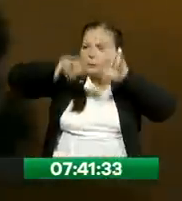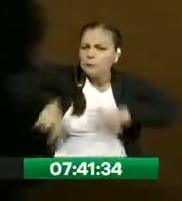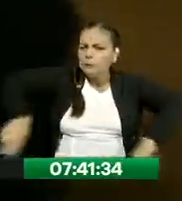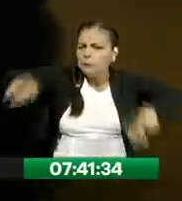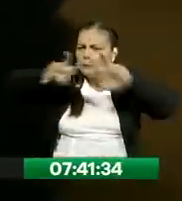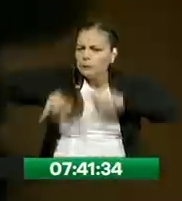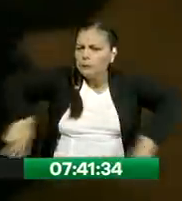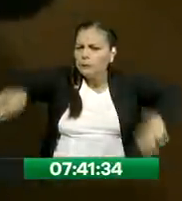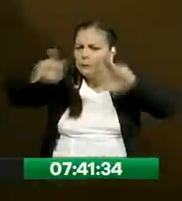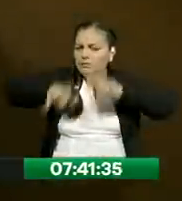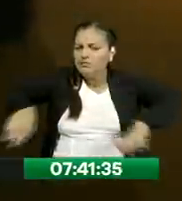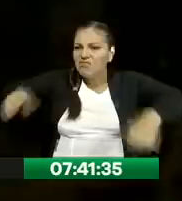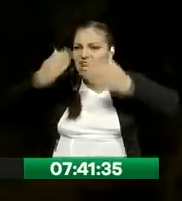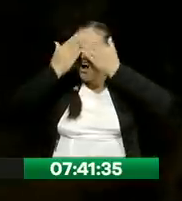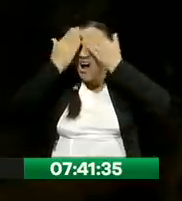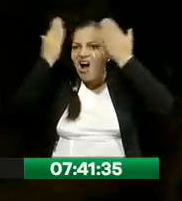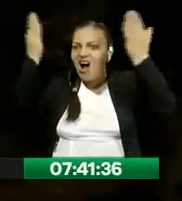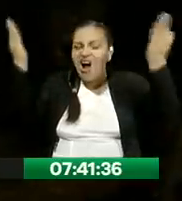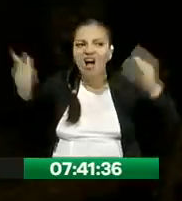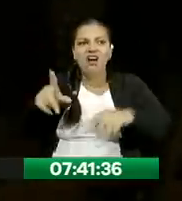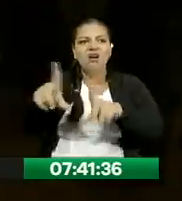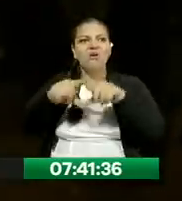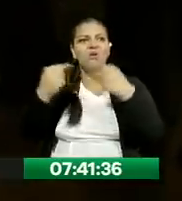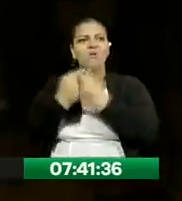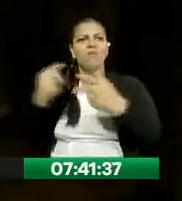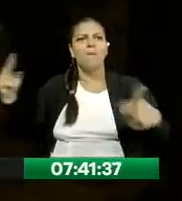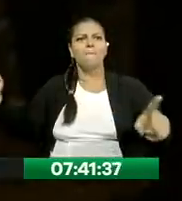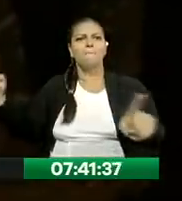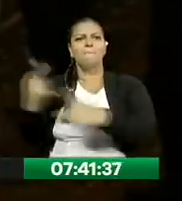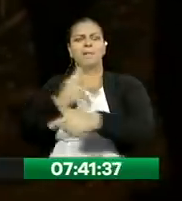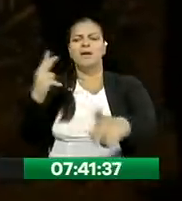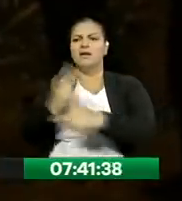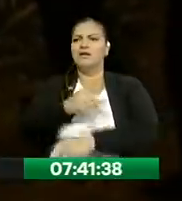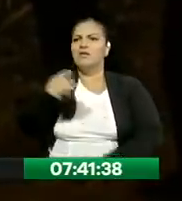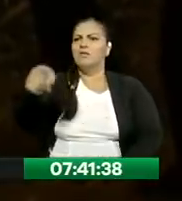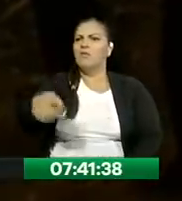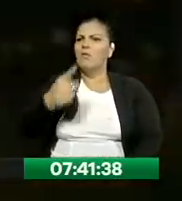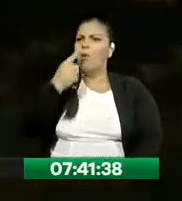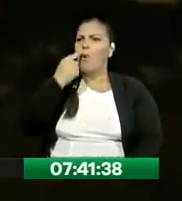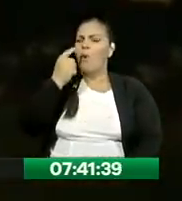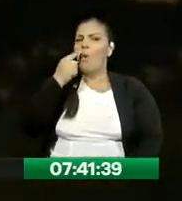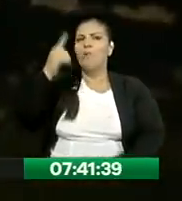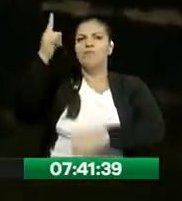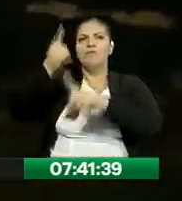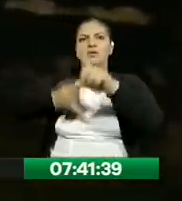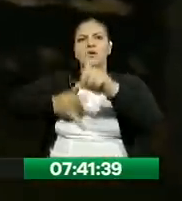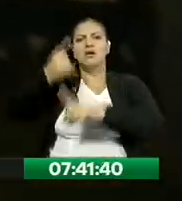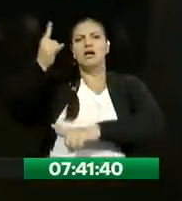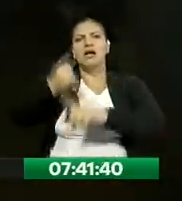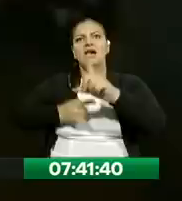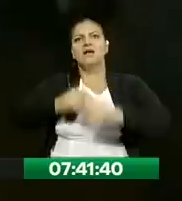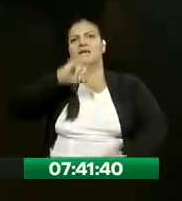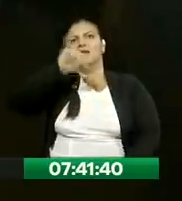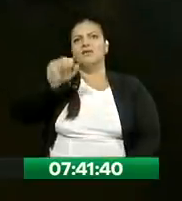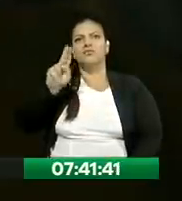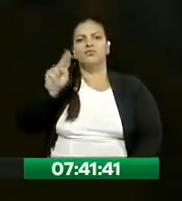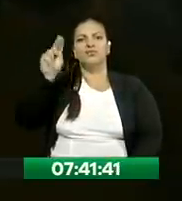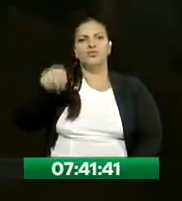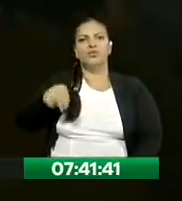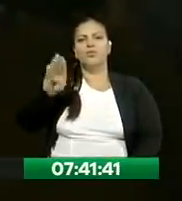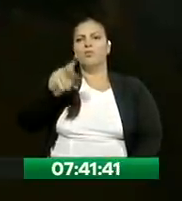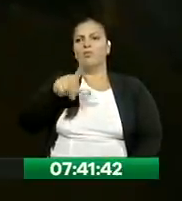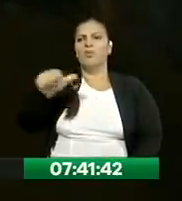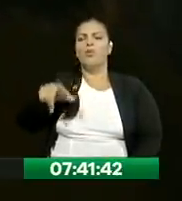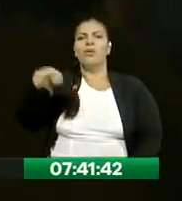Realizaron 16 allanamientos y desarticularon a la banda de alias Junior, un sujeto que está detenido y fue trasladado a la cárcel de